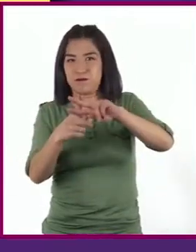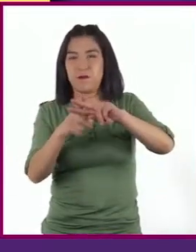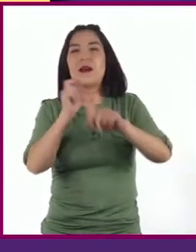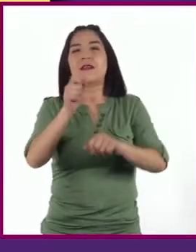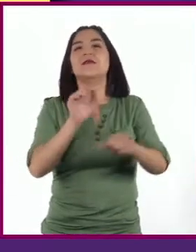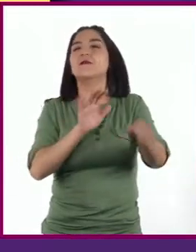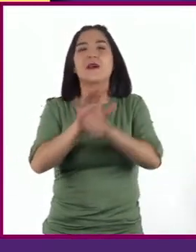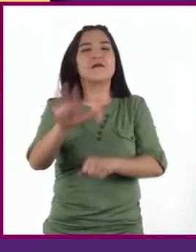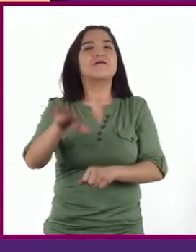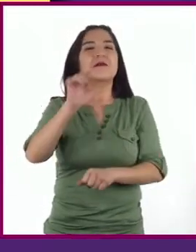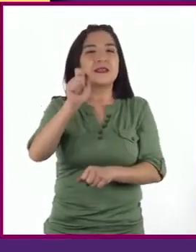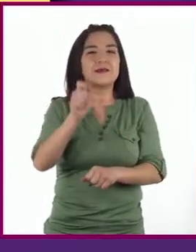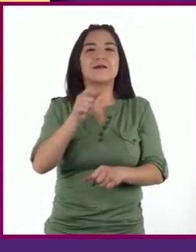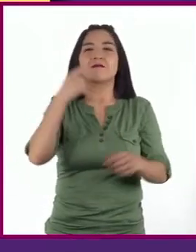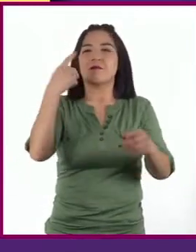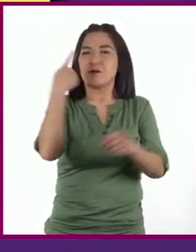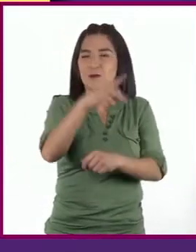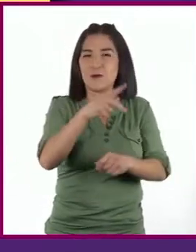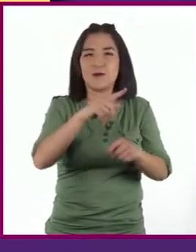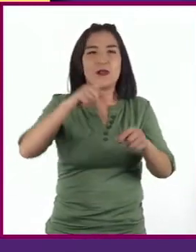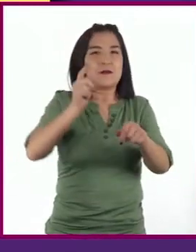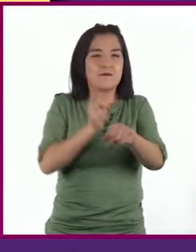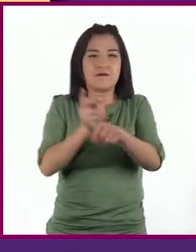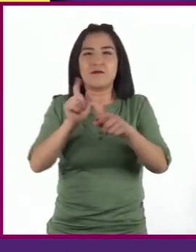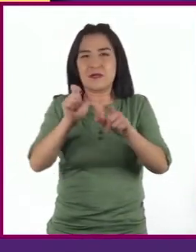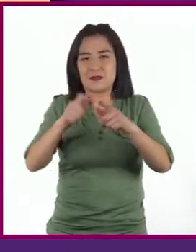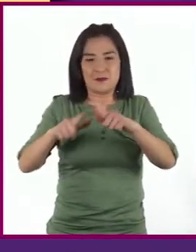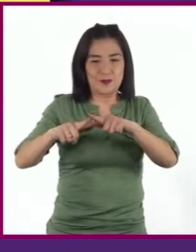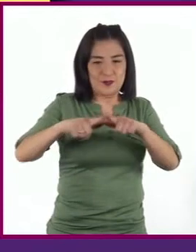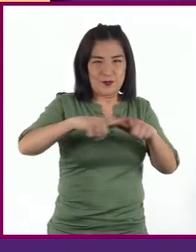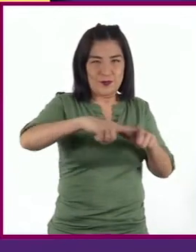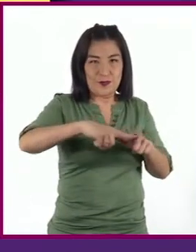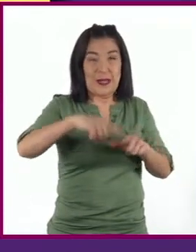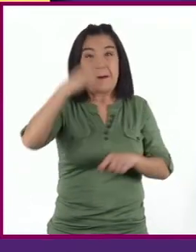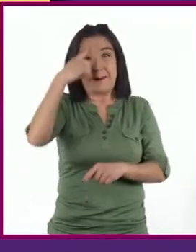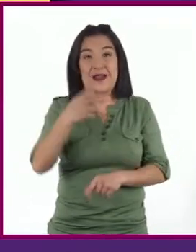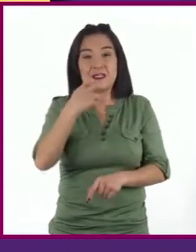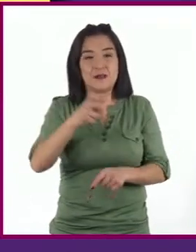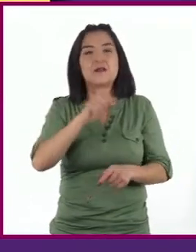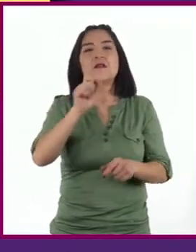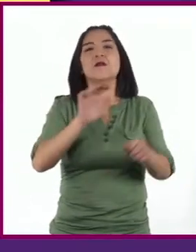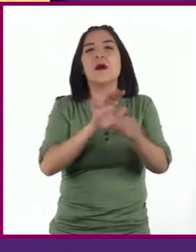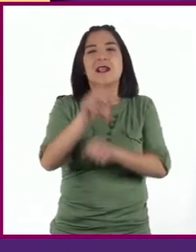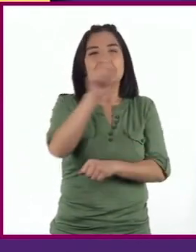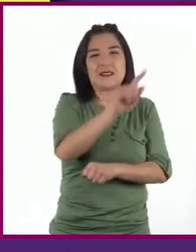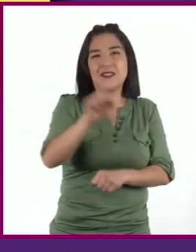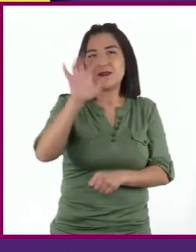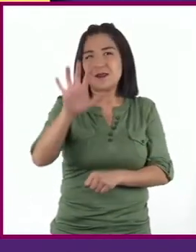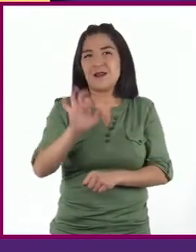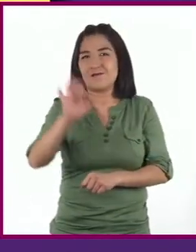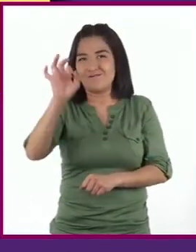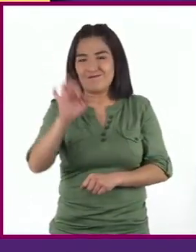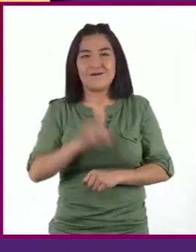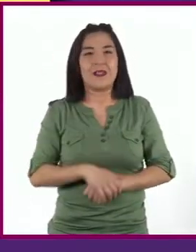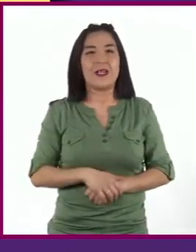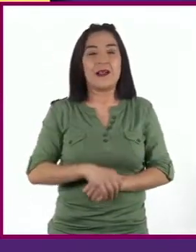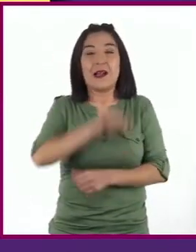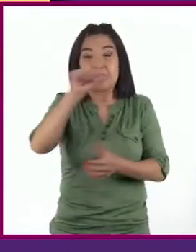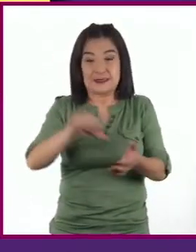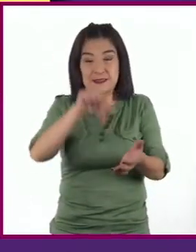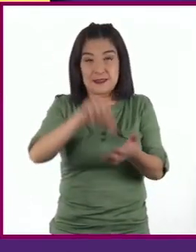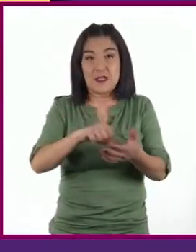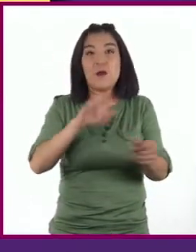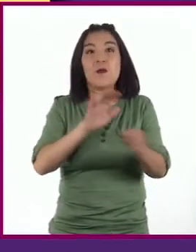cual determina la amplitud de la rotación. Para este caso fue de 105 grados. El centro de la